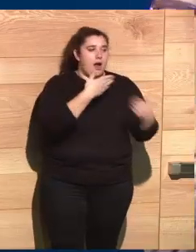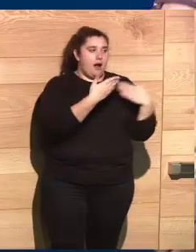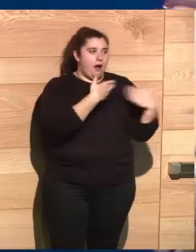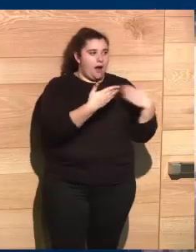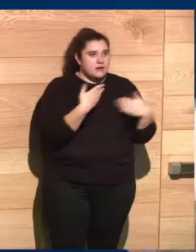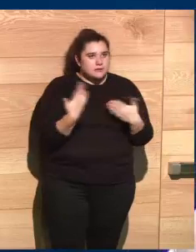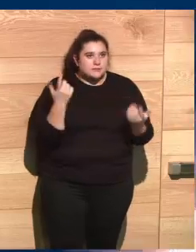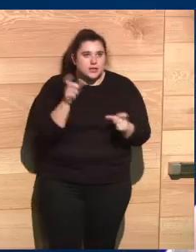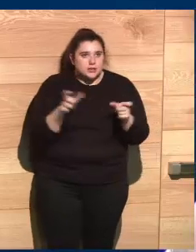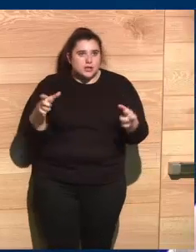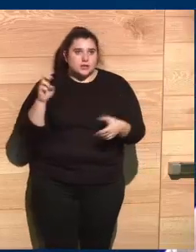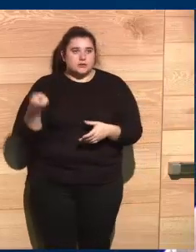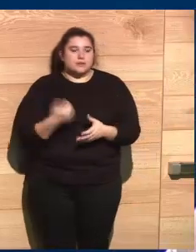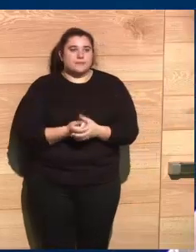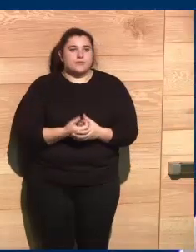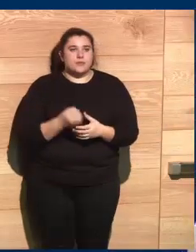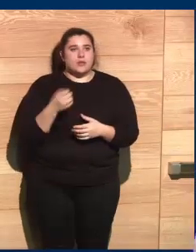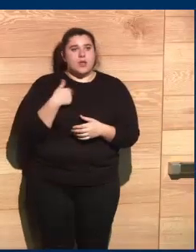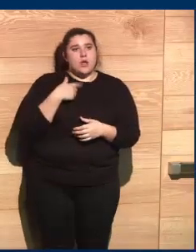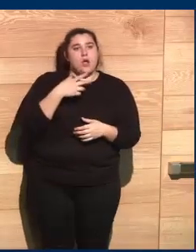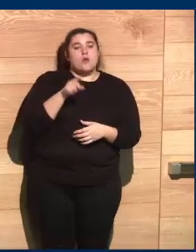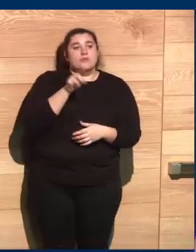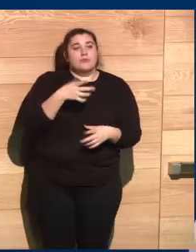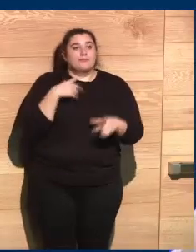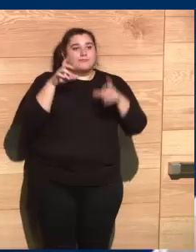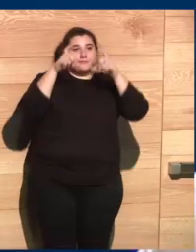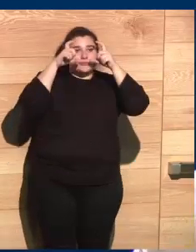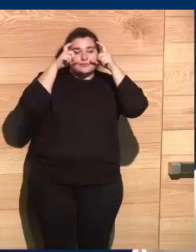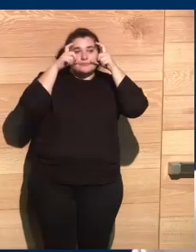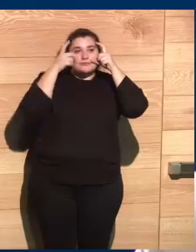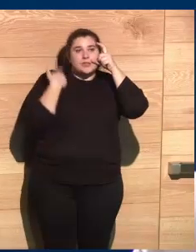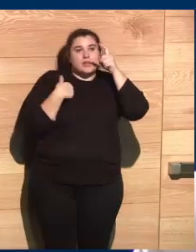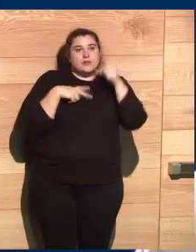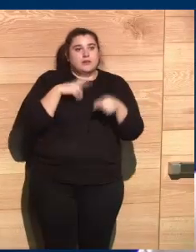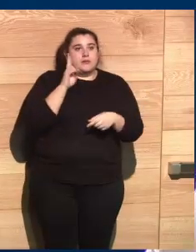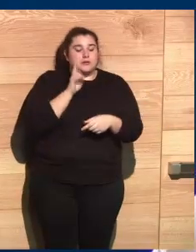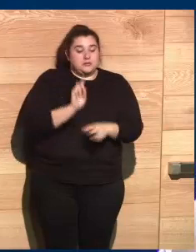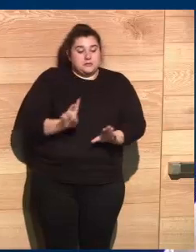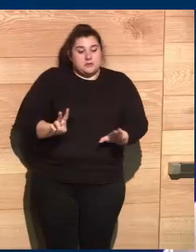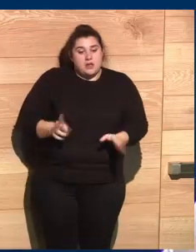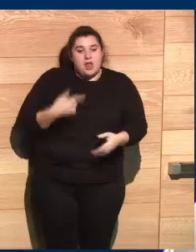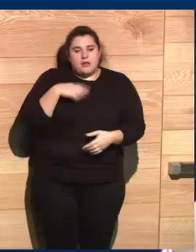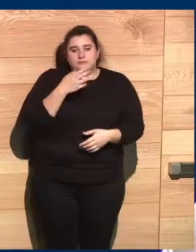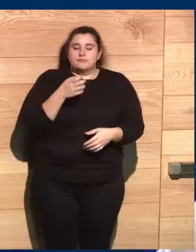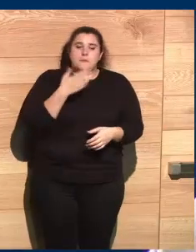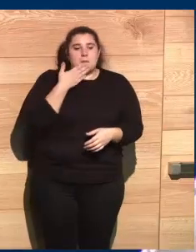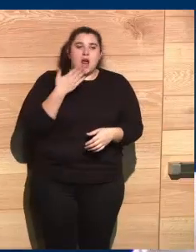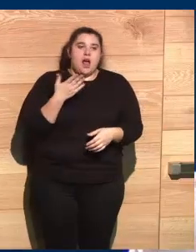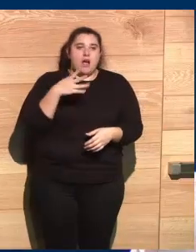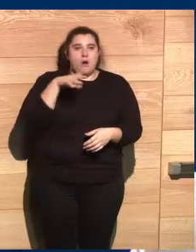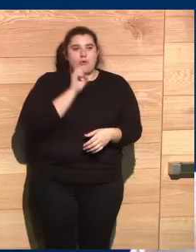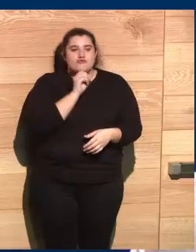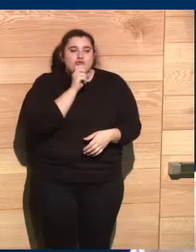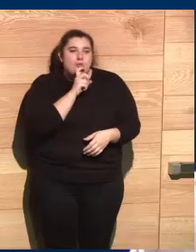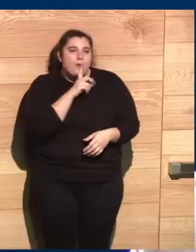definición, es antisocial. Pero tú te pones una pantalla aquí y yo no os veo. Y vosotros no sabéis lo que hago, y además parezco un payaso. O sea que no... Y lo de parecer un